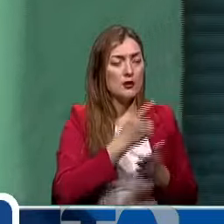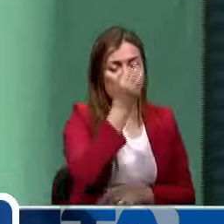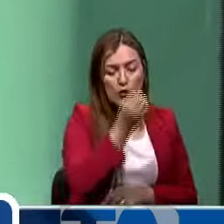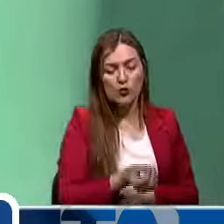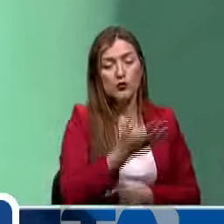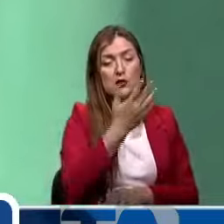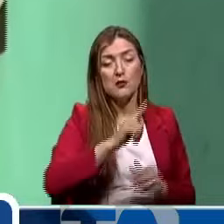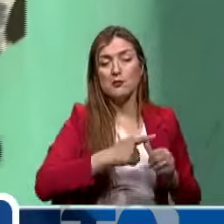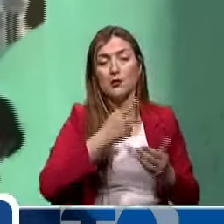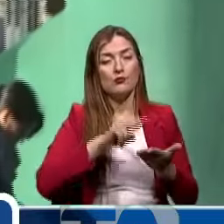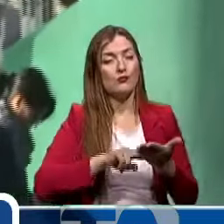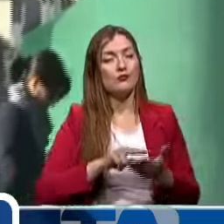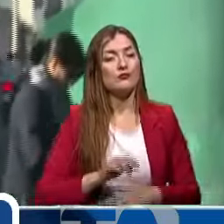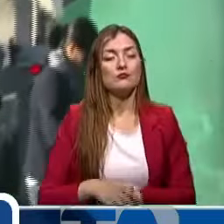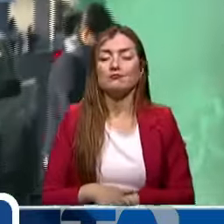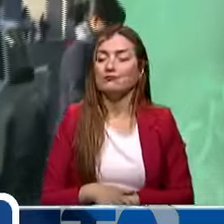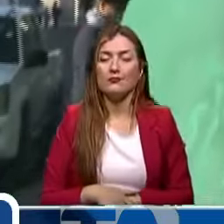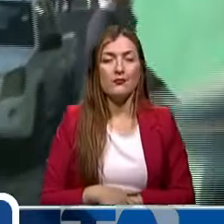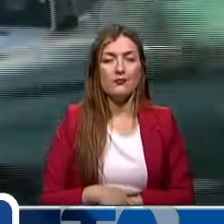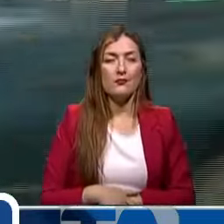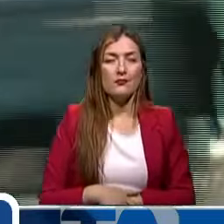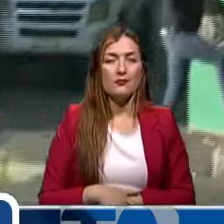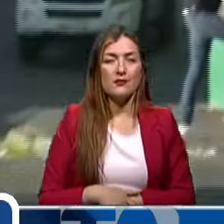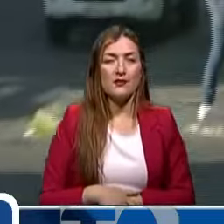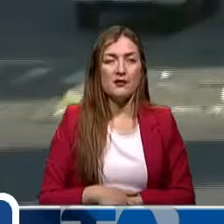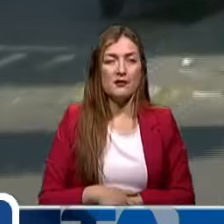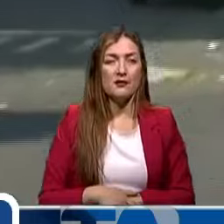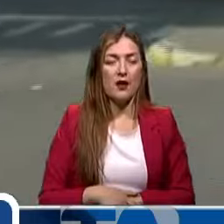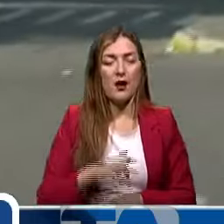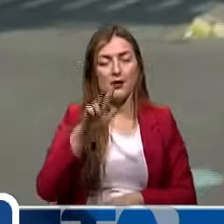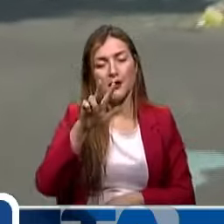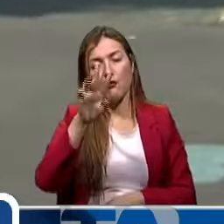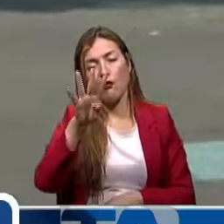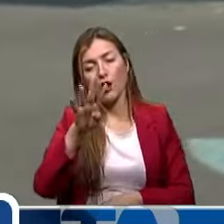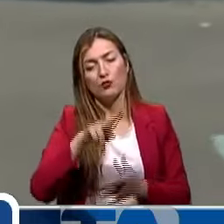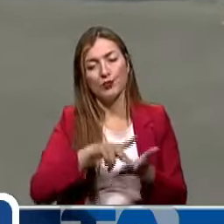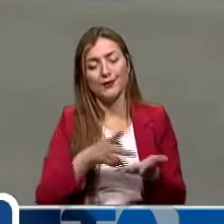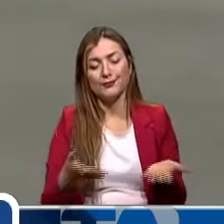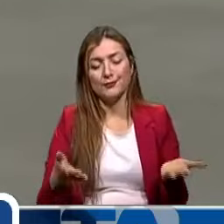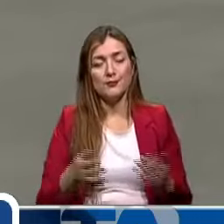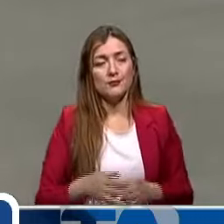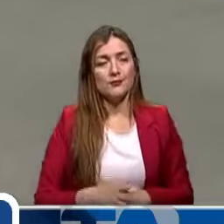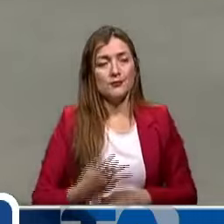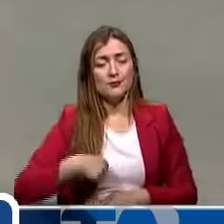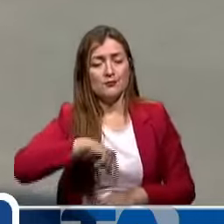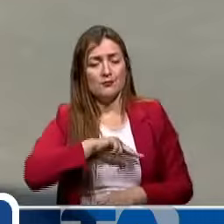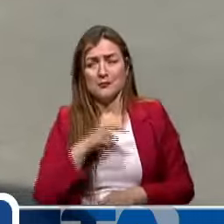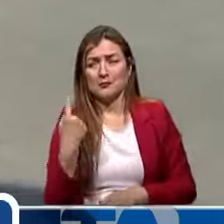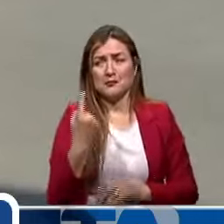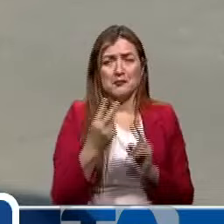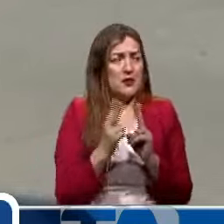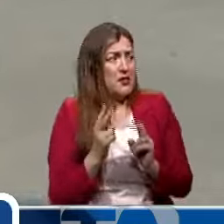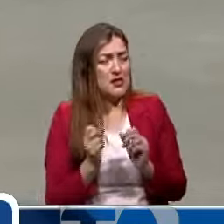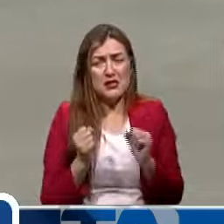primera vez. Ya algunas veces, tres, cuatro veces, creo. O sea, nosotros vivimos ahí, Rivita,